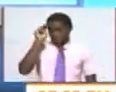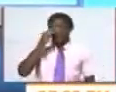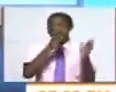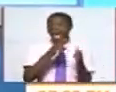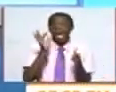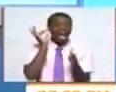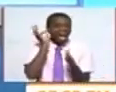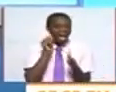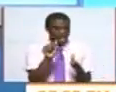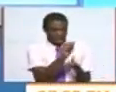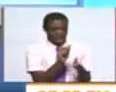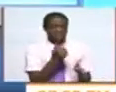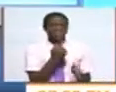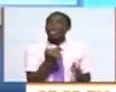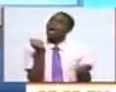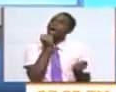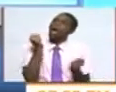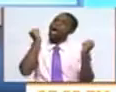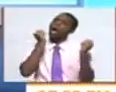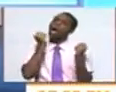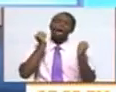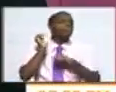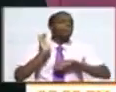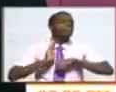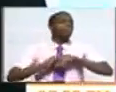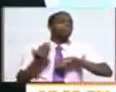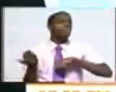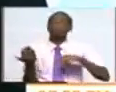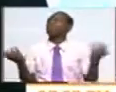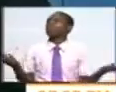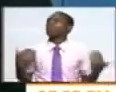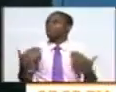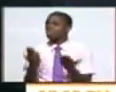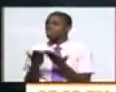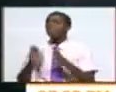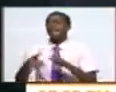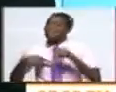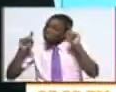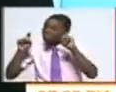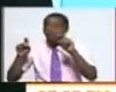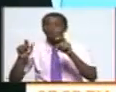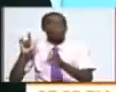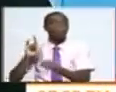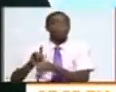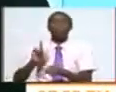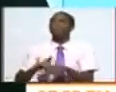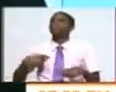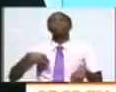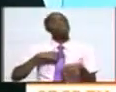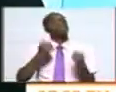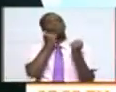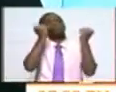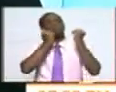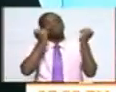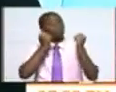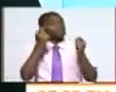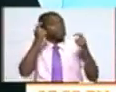Reclaman molestas por no poder dar clases a sus estudiantes. ¿Y por qué motivo?